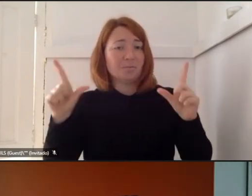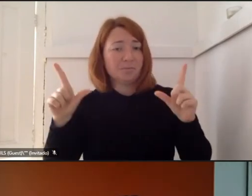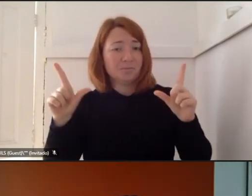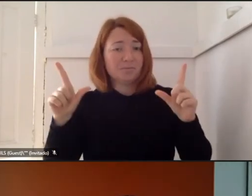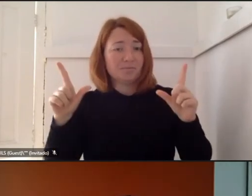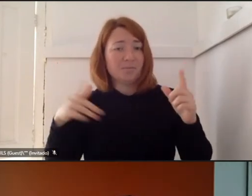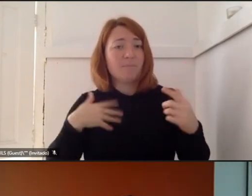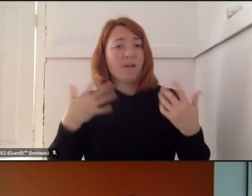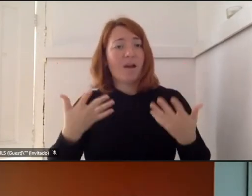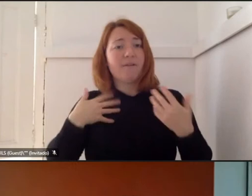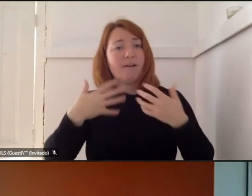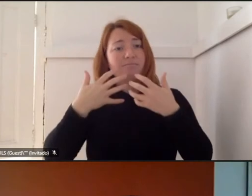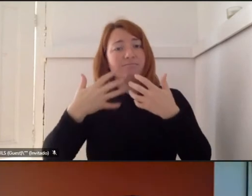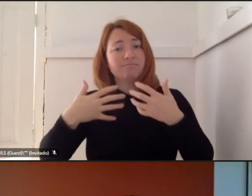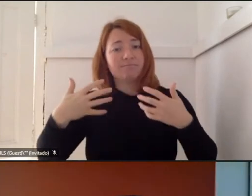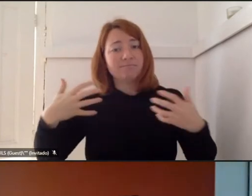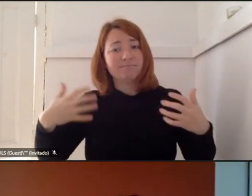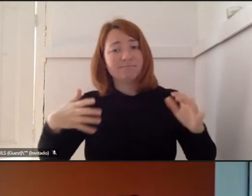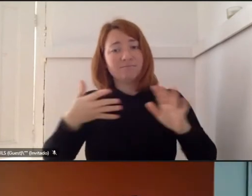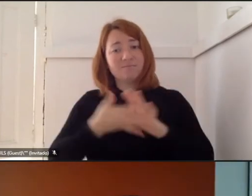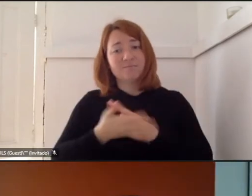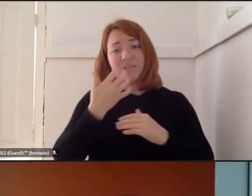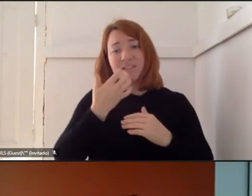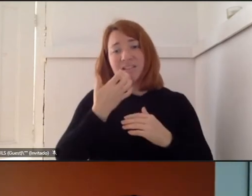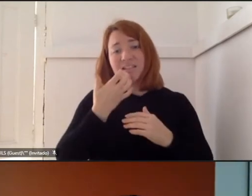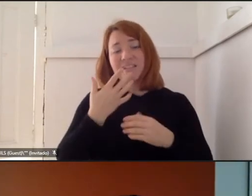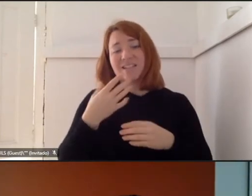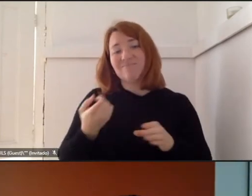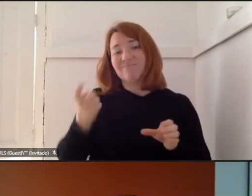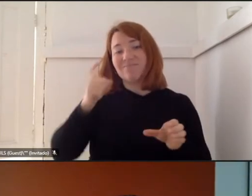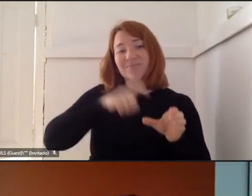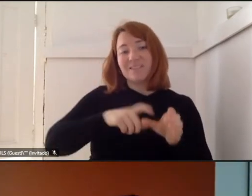tardando porque al estar conectada a Teams, pues